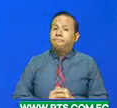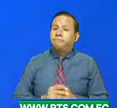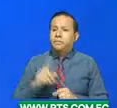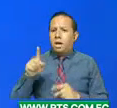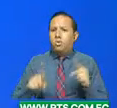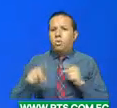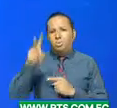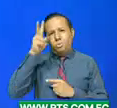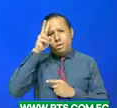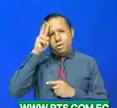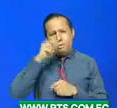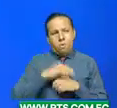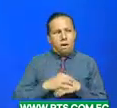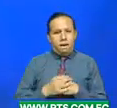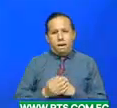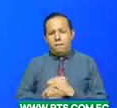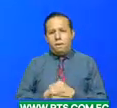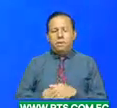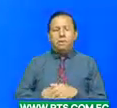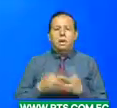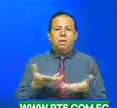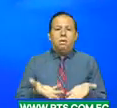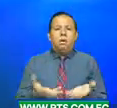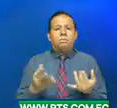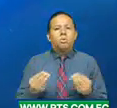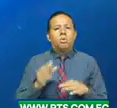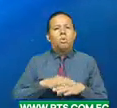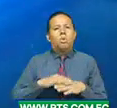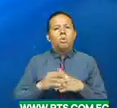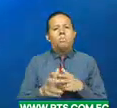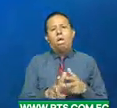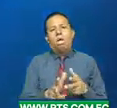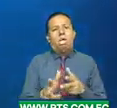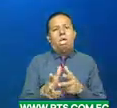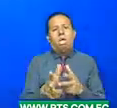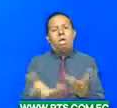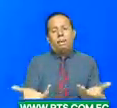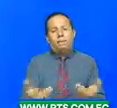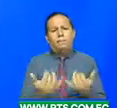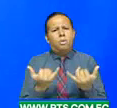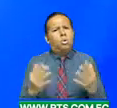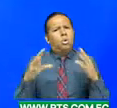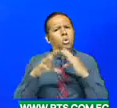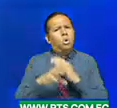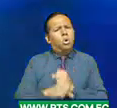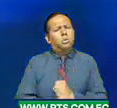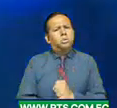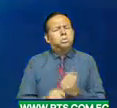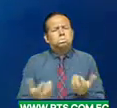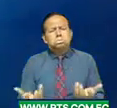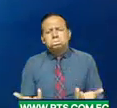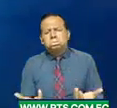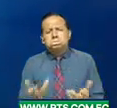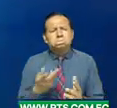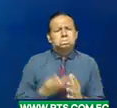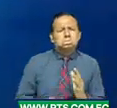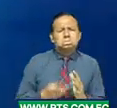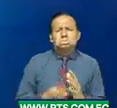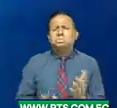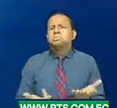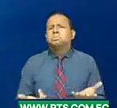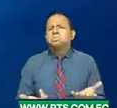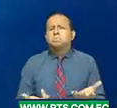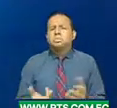aprovechándose también del problema vehicular que se genera a esa hora de la noche, que todavía no se ha informado por parte de